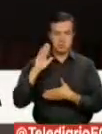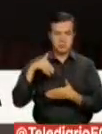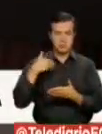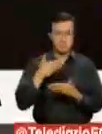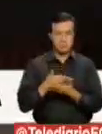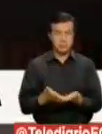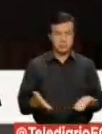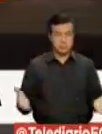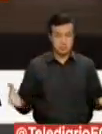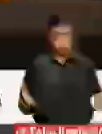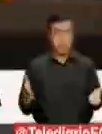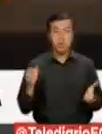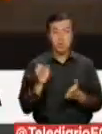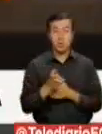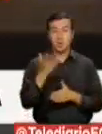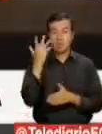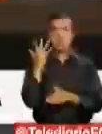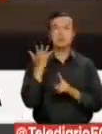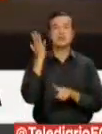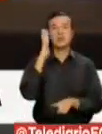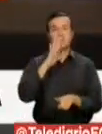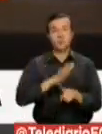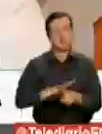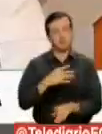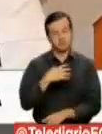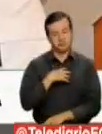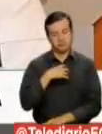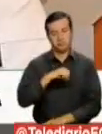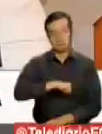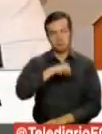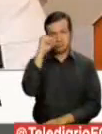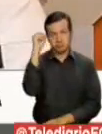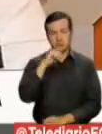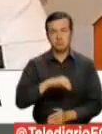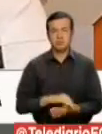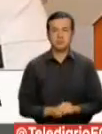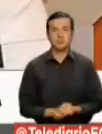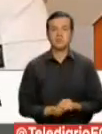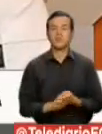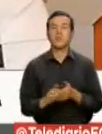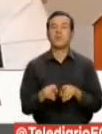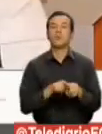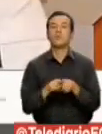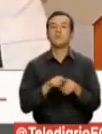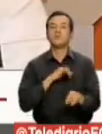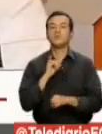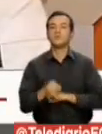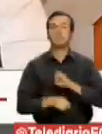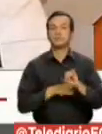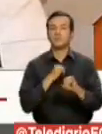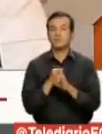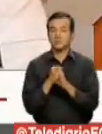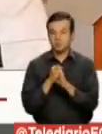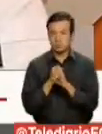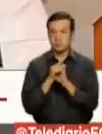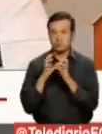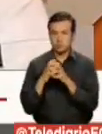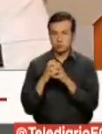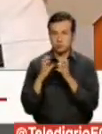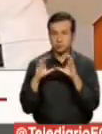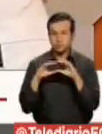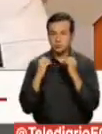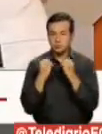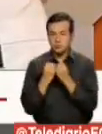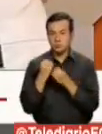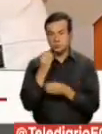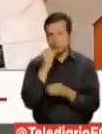que nuestro país ya obtuvo 5 medallas el año pasado. Es una competencia internacional con el aval del Foro Iberoamericano de